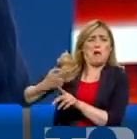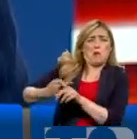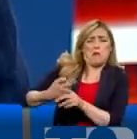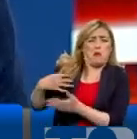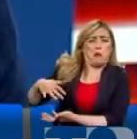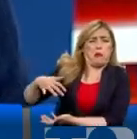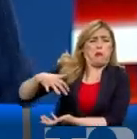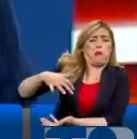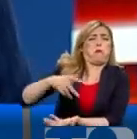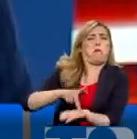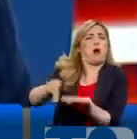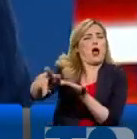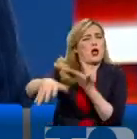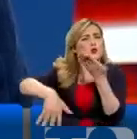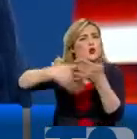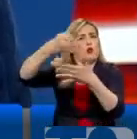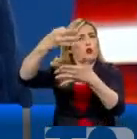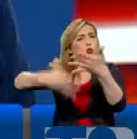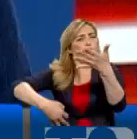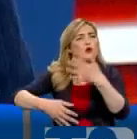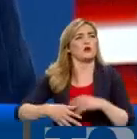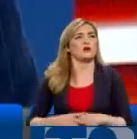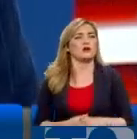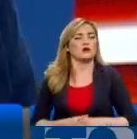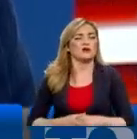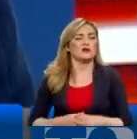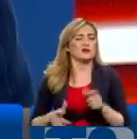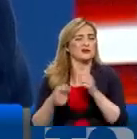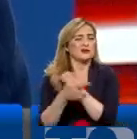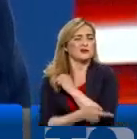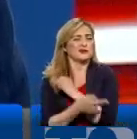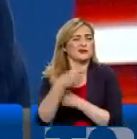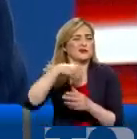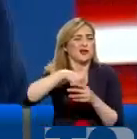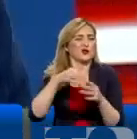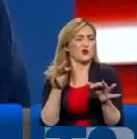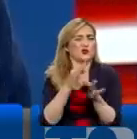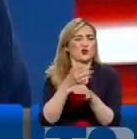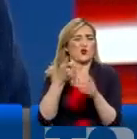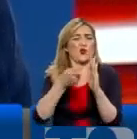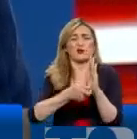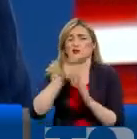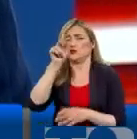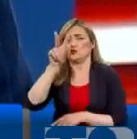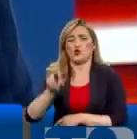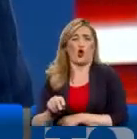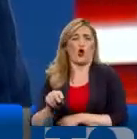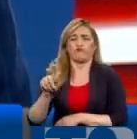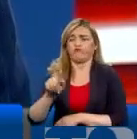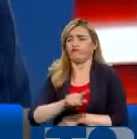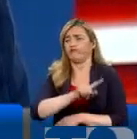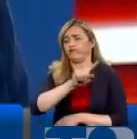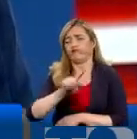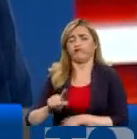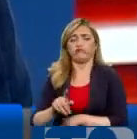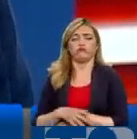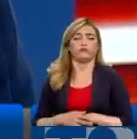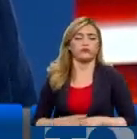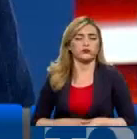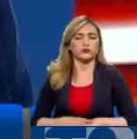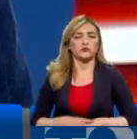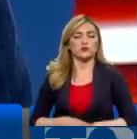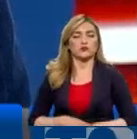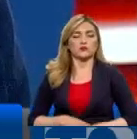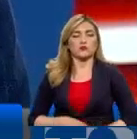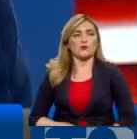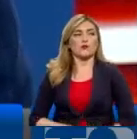criterio de la decisión disciplinaria no deben estar en la función judicial. Pudiese ocurrir, esto es una expectativa, de que haya